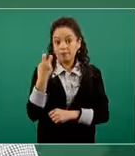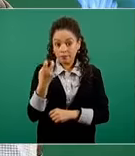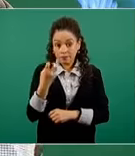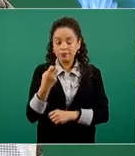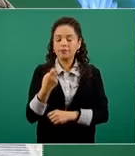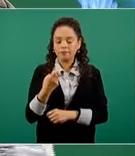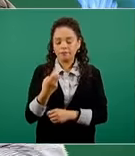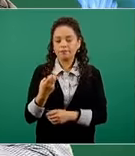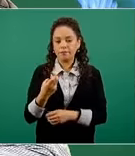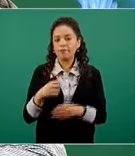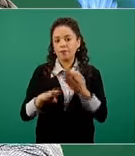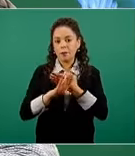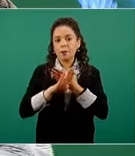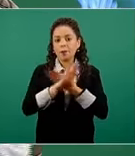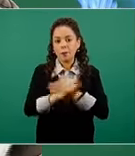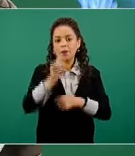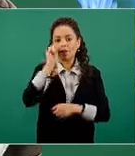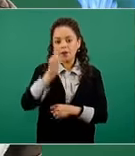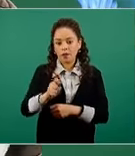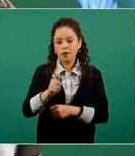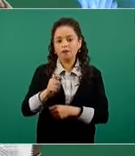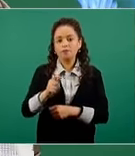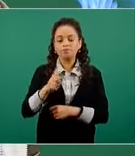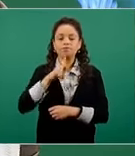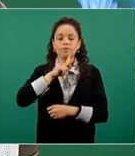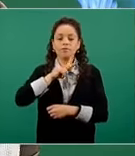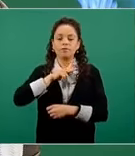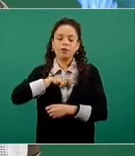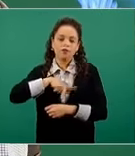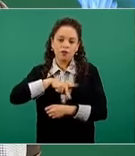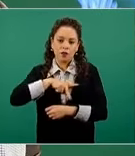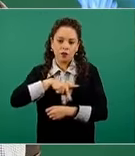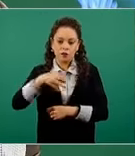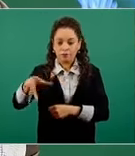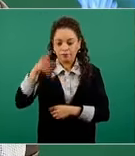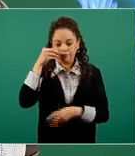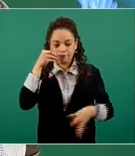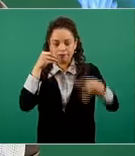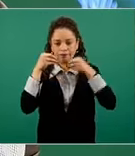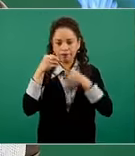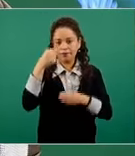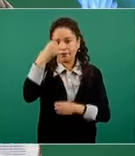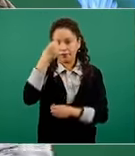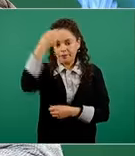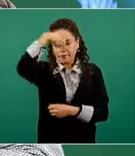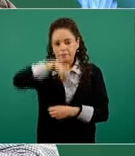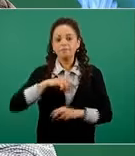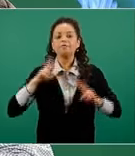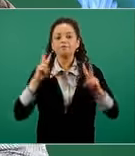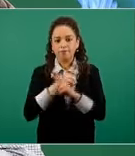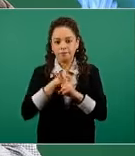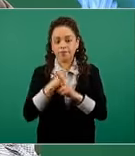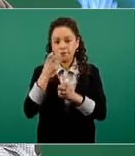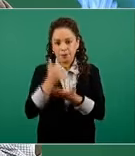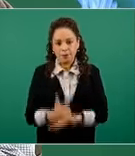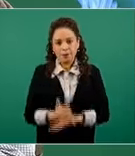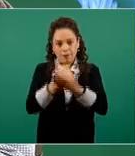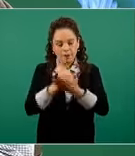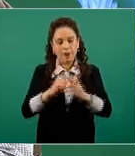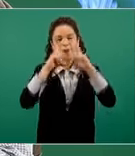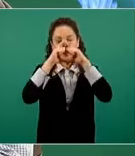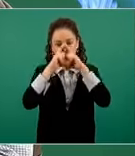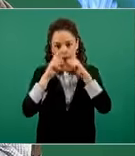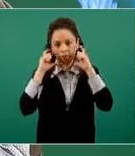limitar lo mejor posible la llegada de los virus a nuestras vías respiratorias. El cubreboca lo debemos